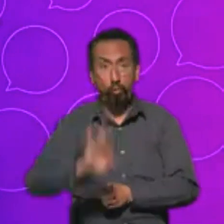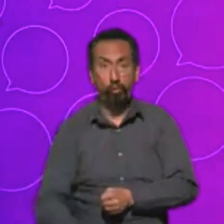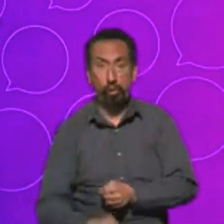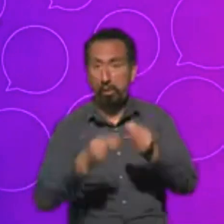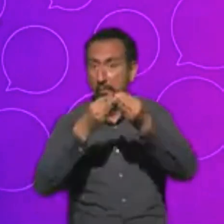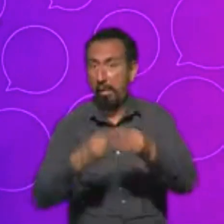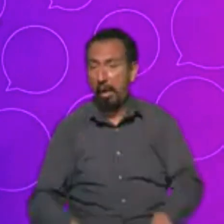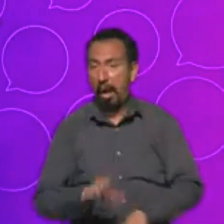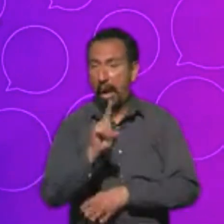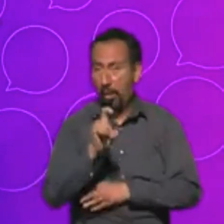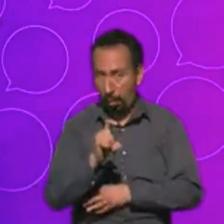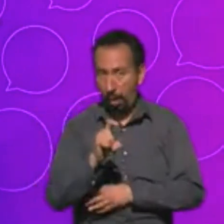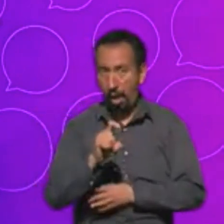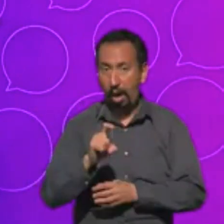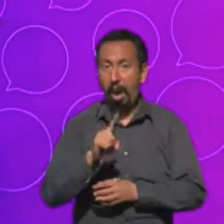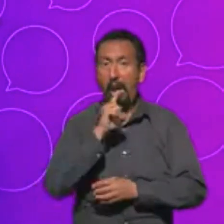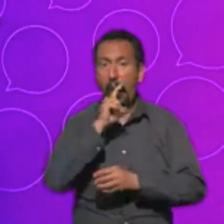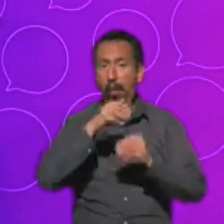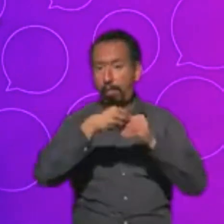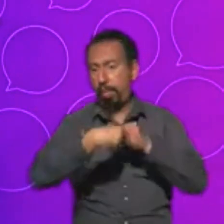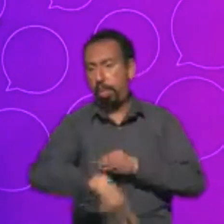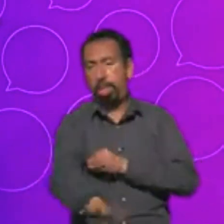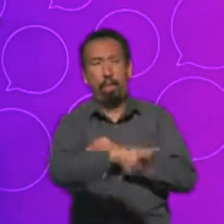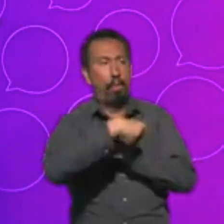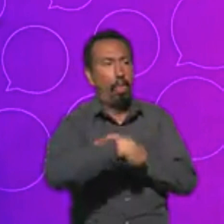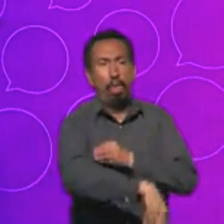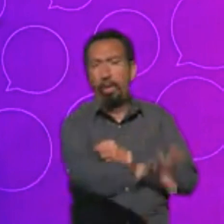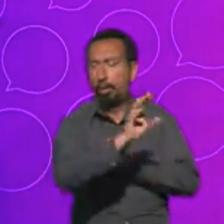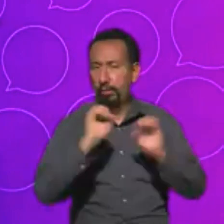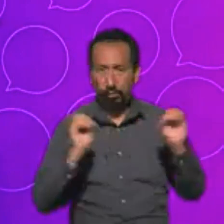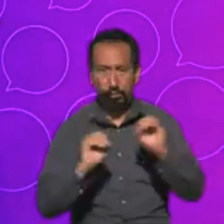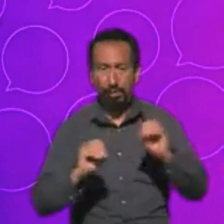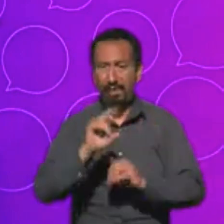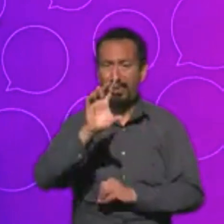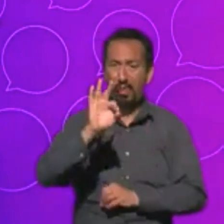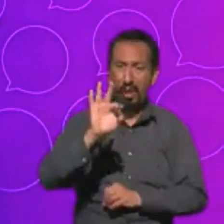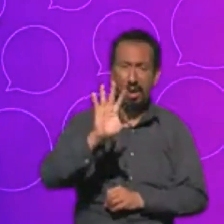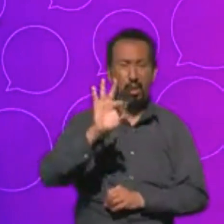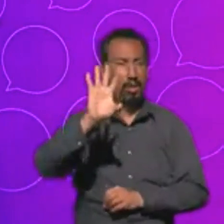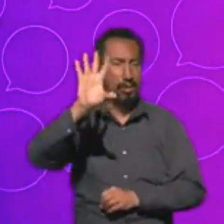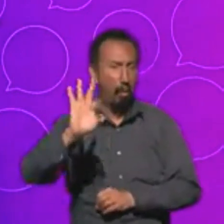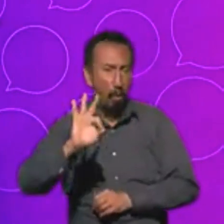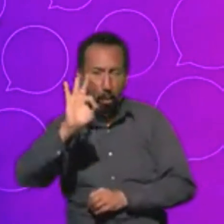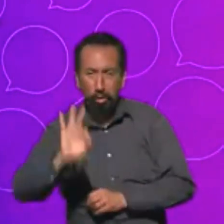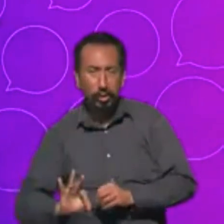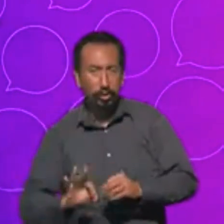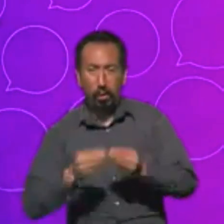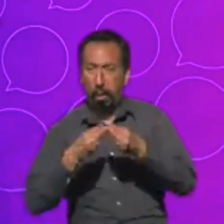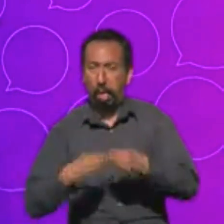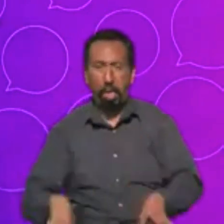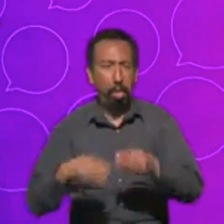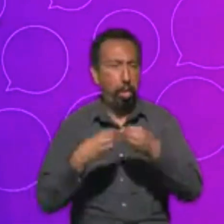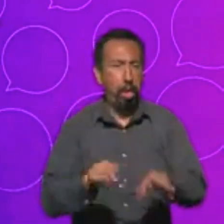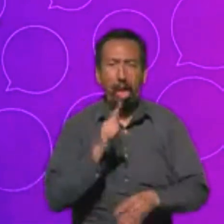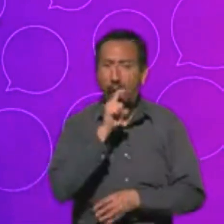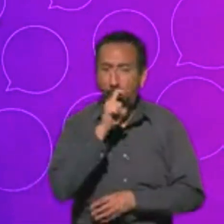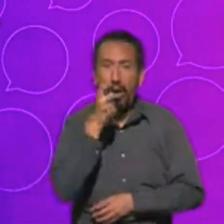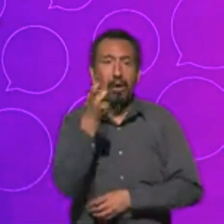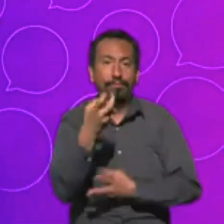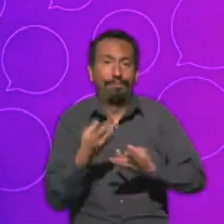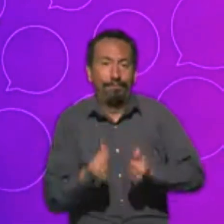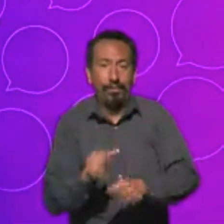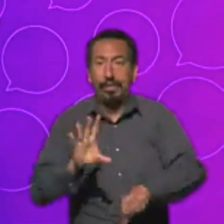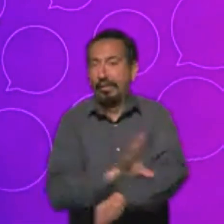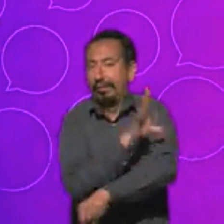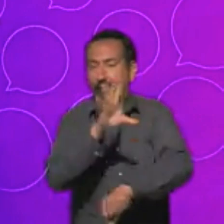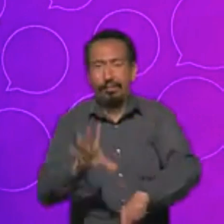definitivamente acabar con fugas o mitigar las jugas de redes que son entre el 40 y 45 por que eso nos nos genera también un consumo de energía